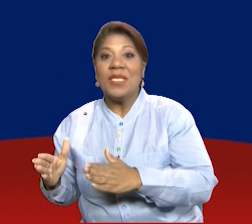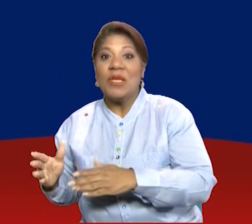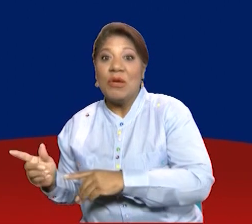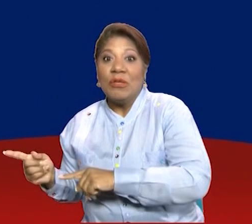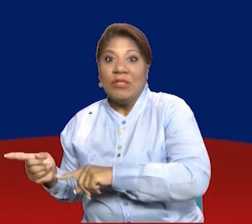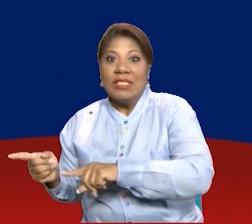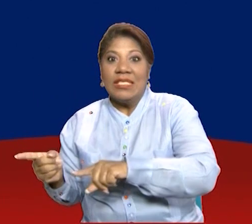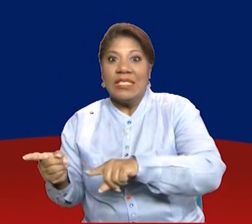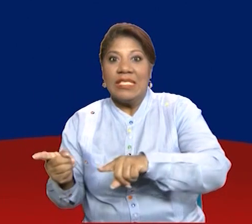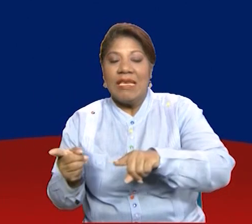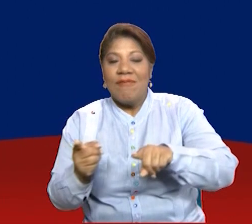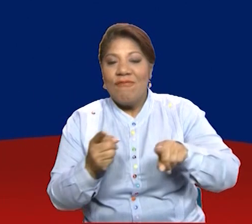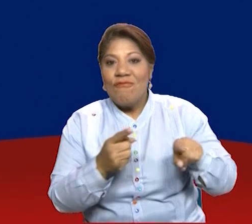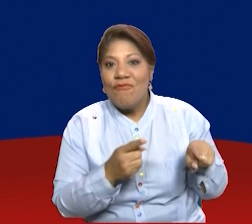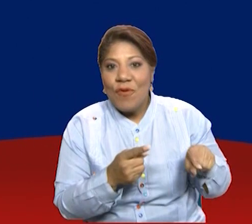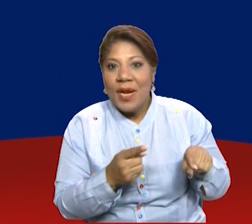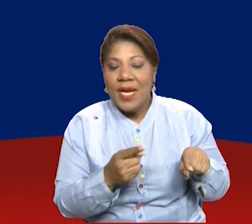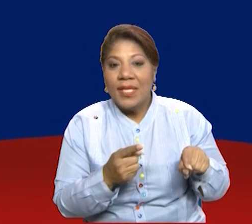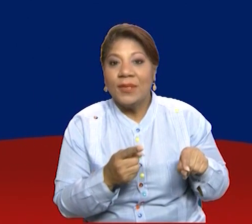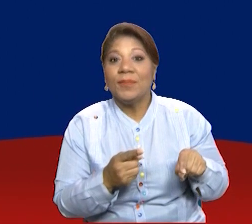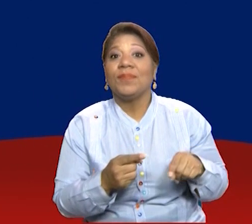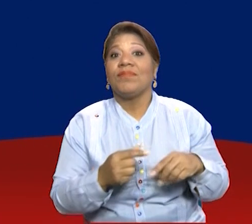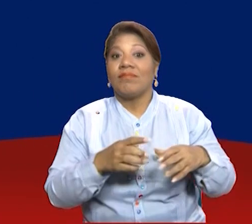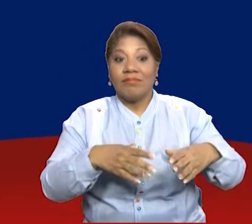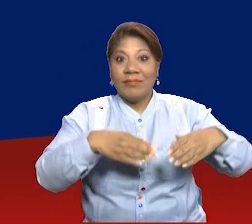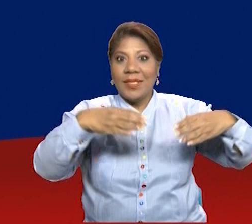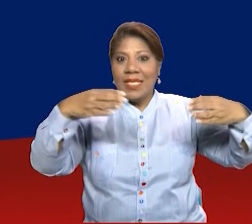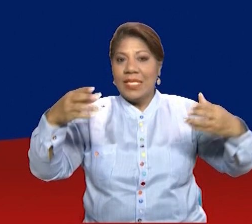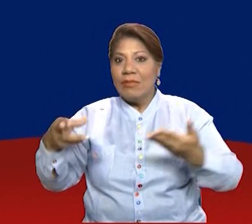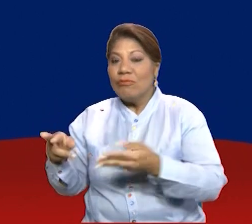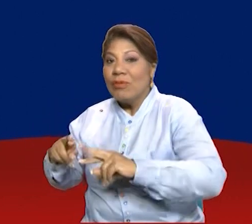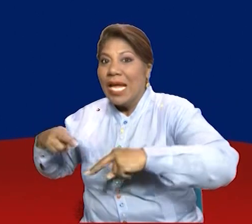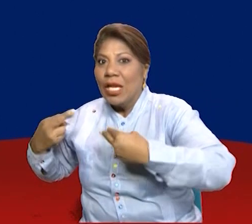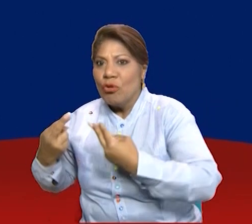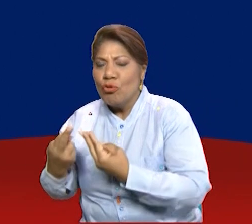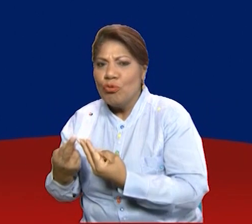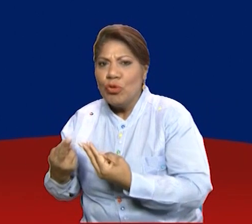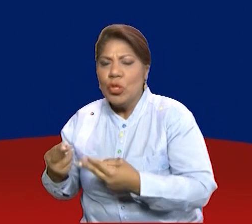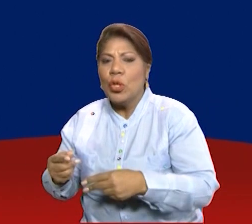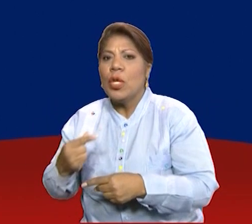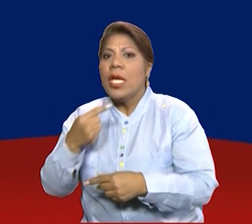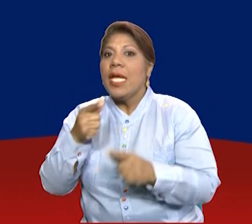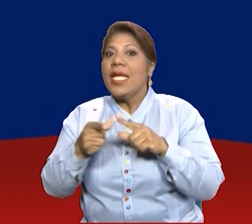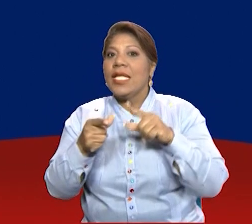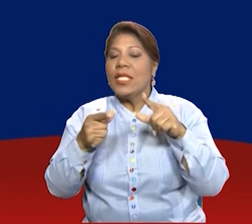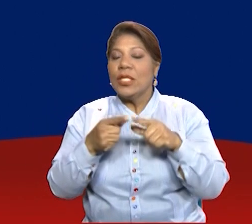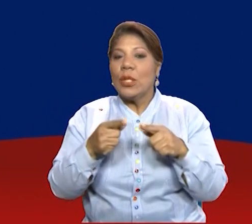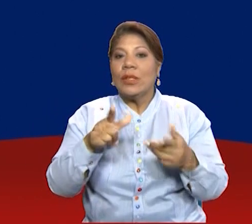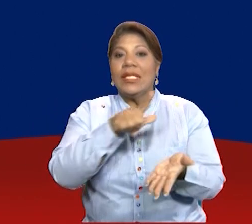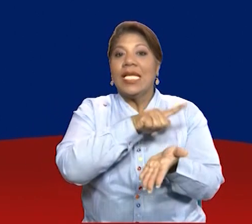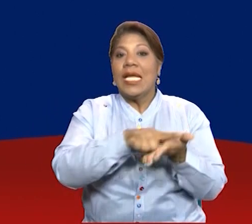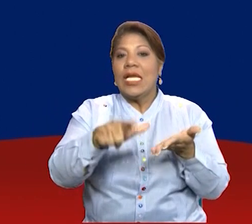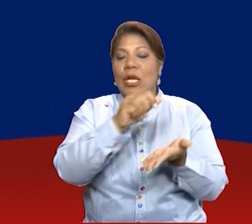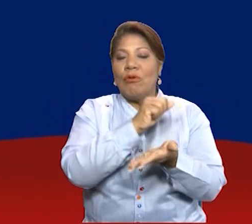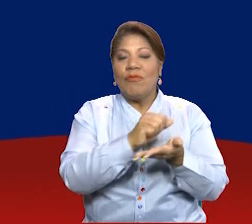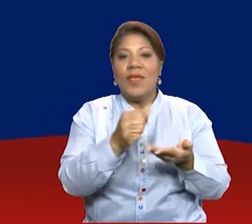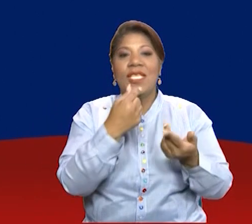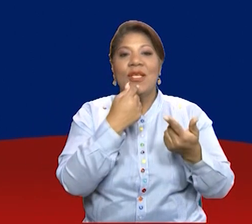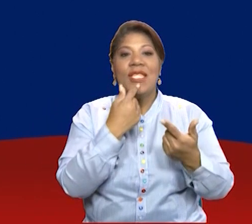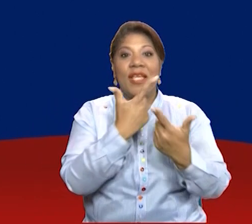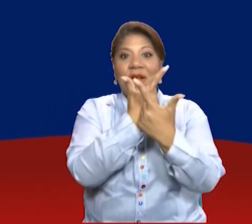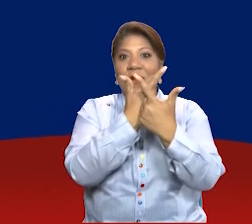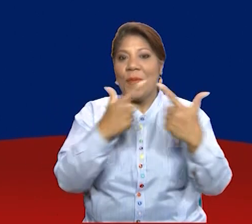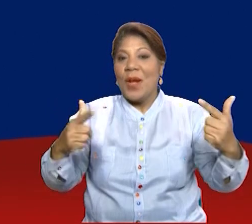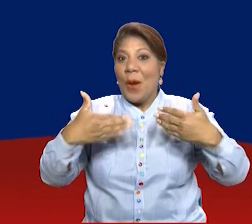Posteriormente fue convocado un cabildo abierto en donde la villa fue declarada como ciudad libre del